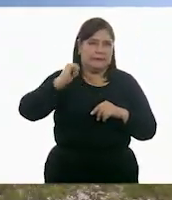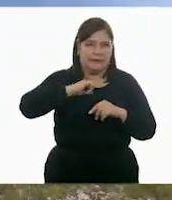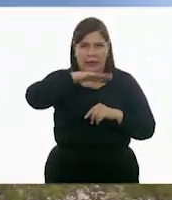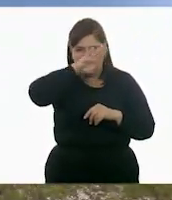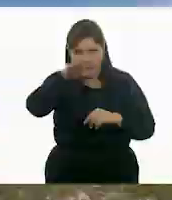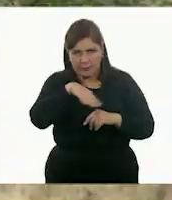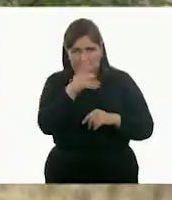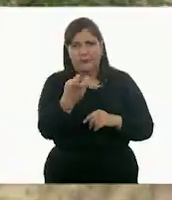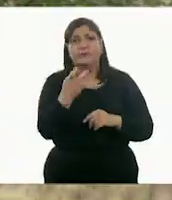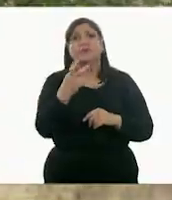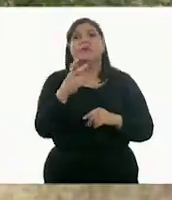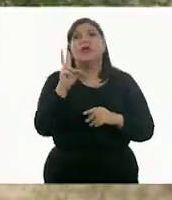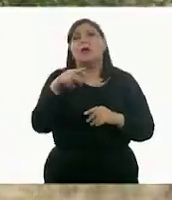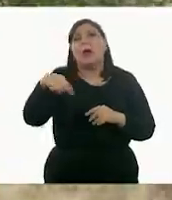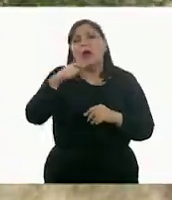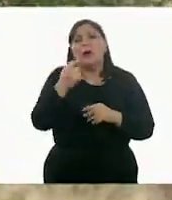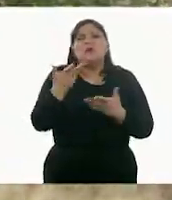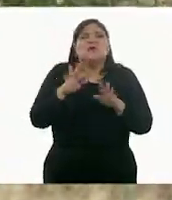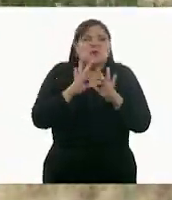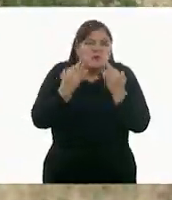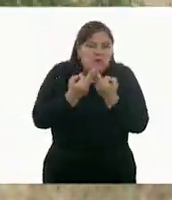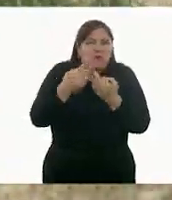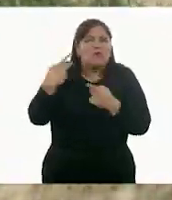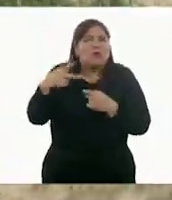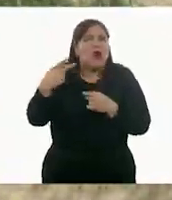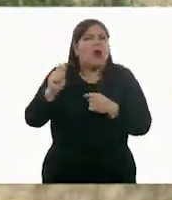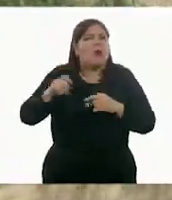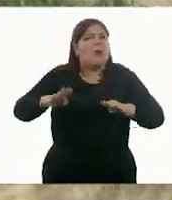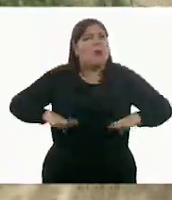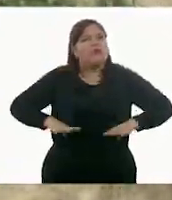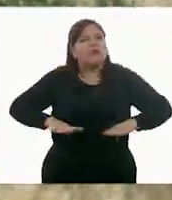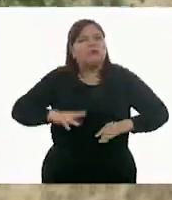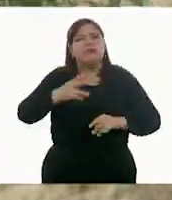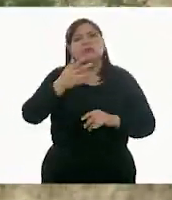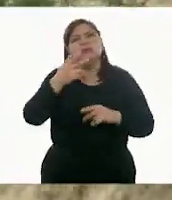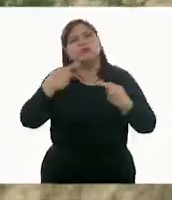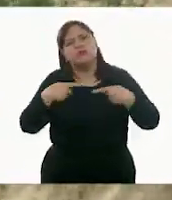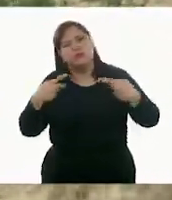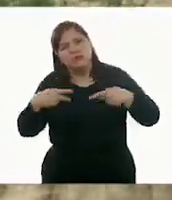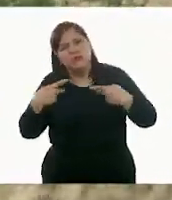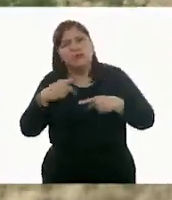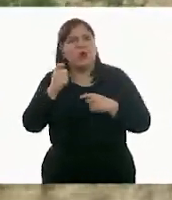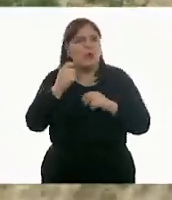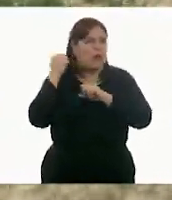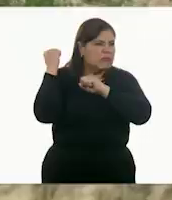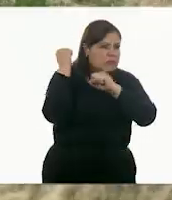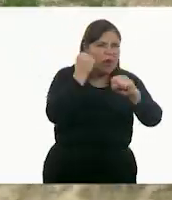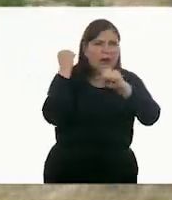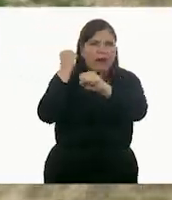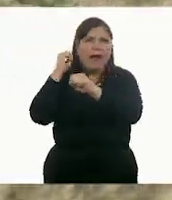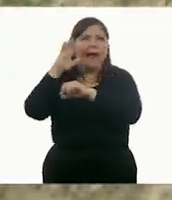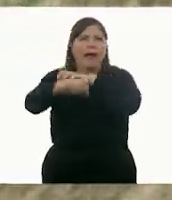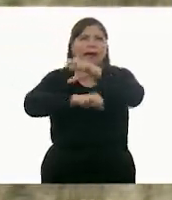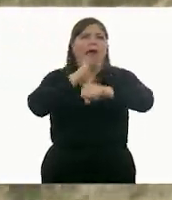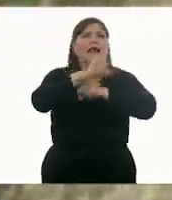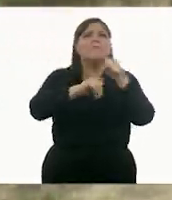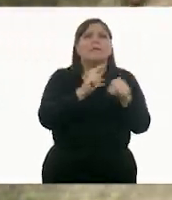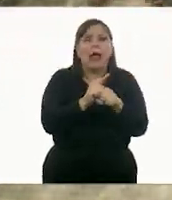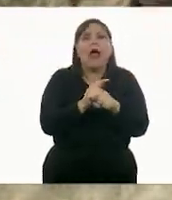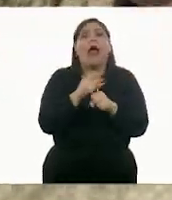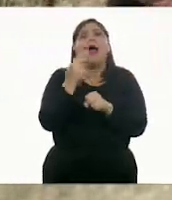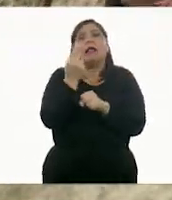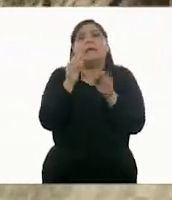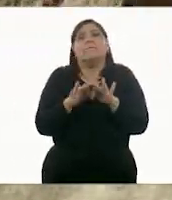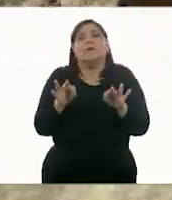Conocer los métodos de caza y las presas de los humanos de la prehistoria es fundamental para determinar la